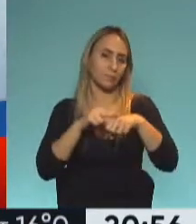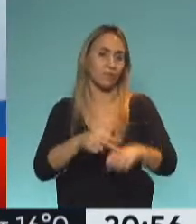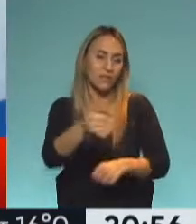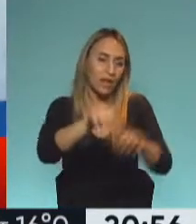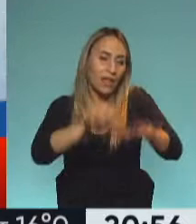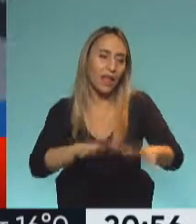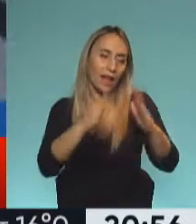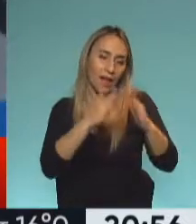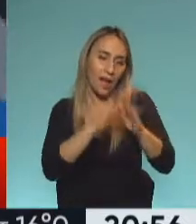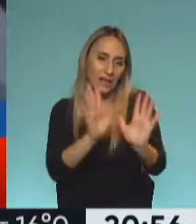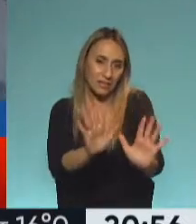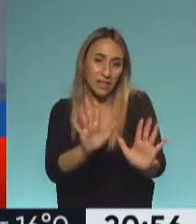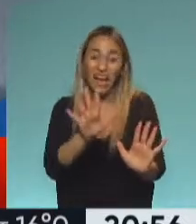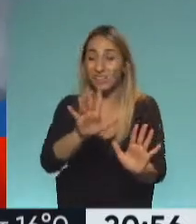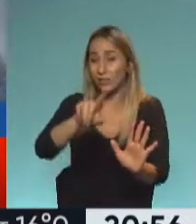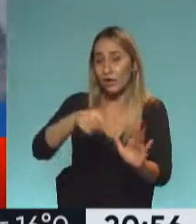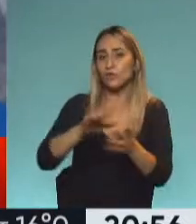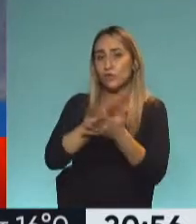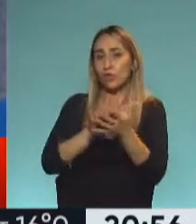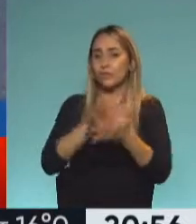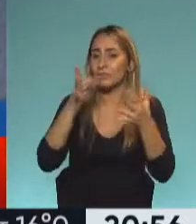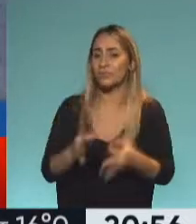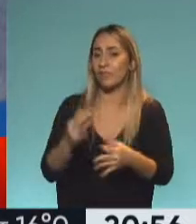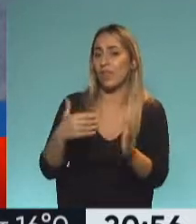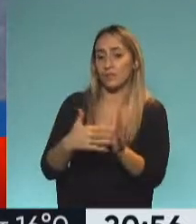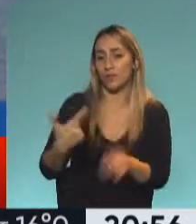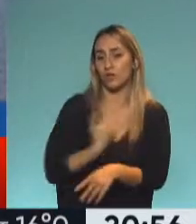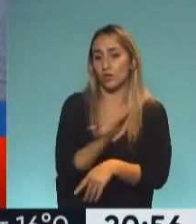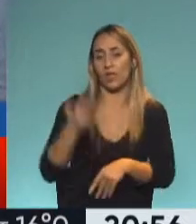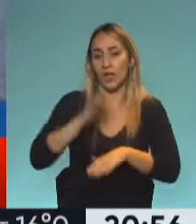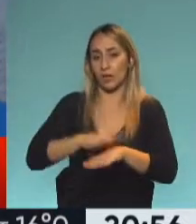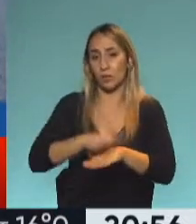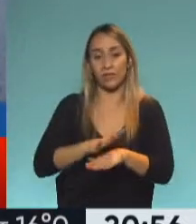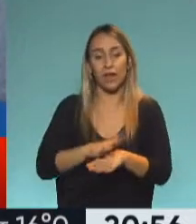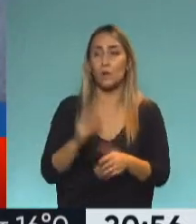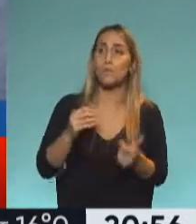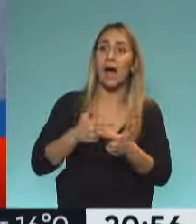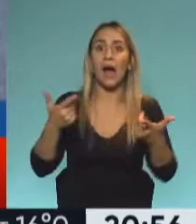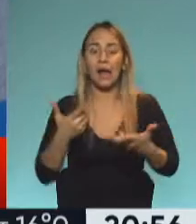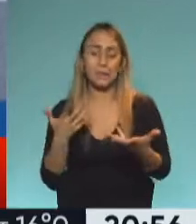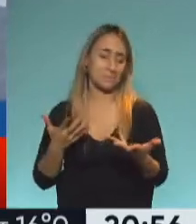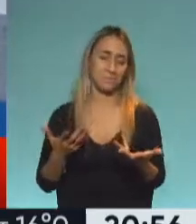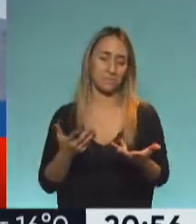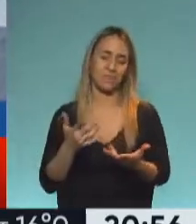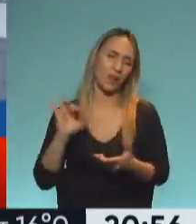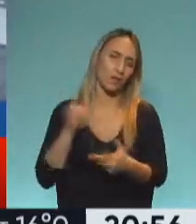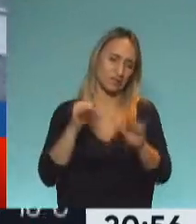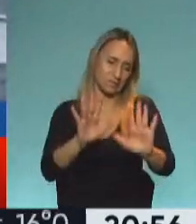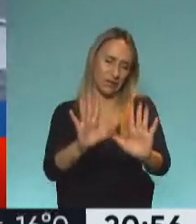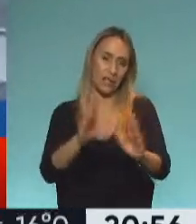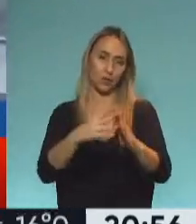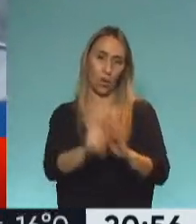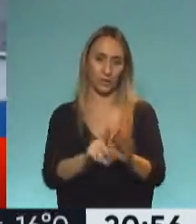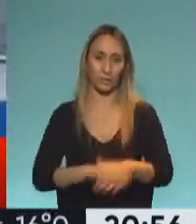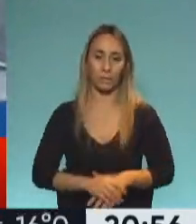único que va a solucionar, que es responsabilidad social más que todo, no se puede hacer más que eso, así que si se pueden quedar en casa sería lo ideal. Y no